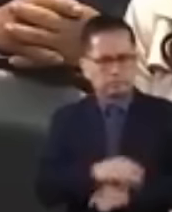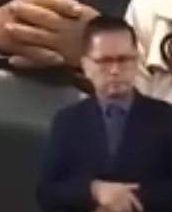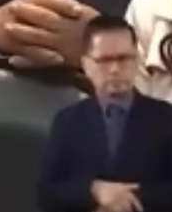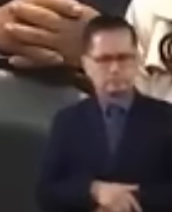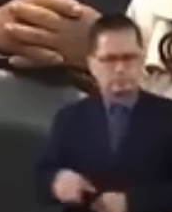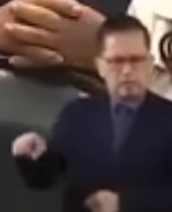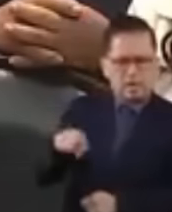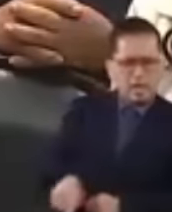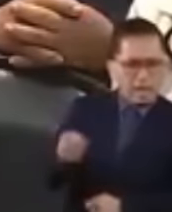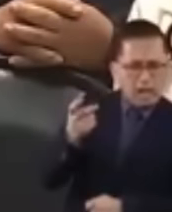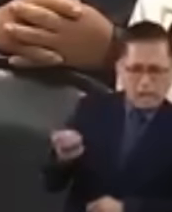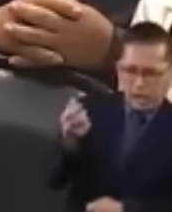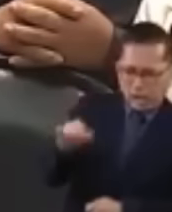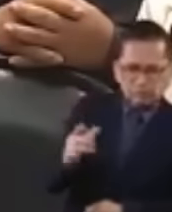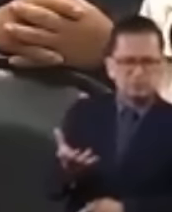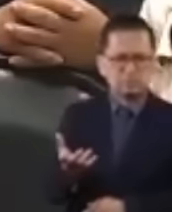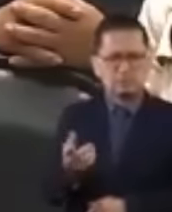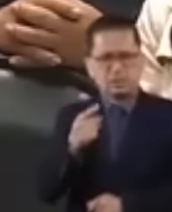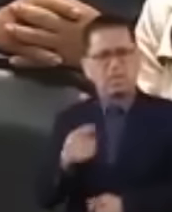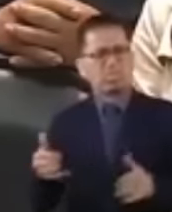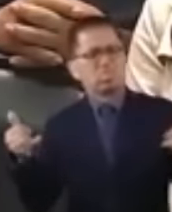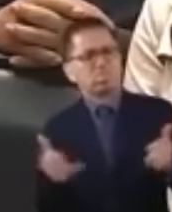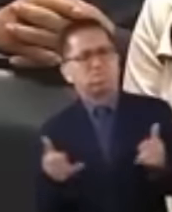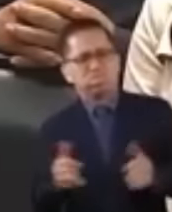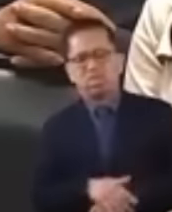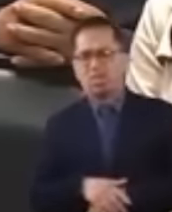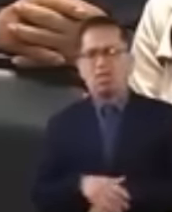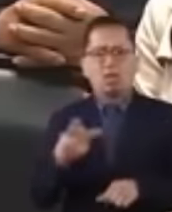estas groserías, todas estas maldiciones